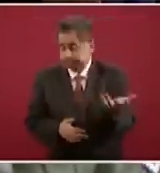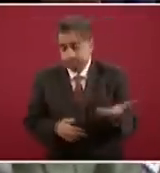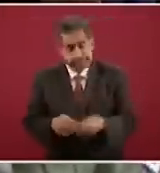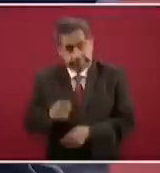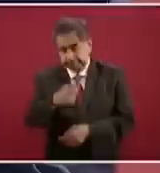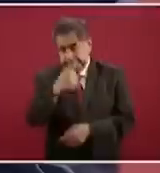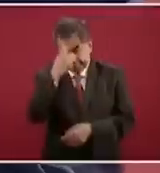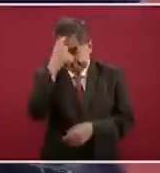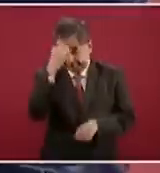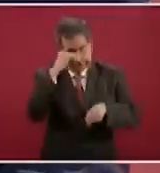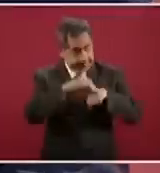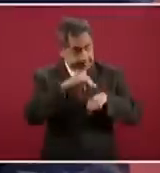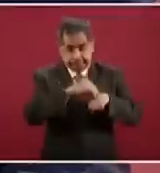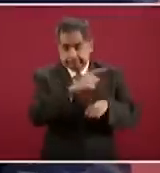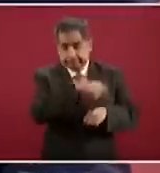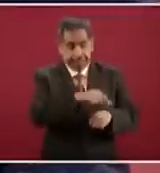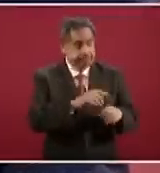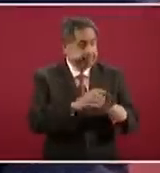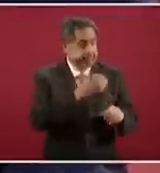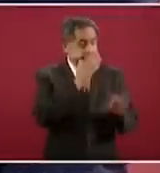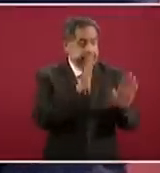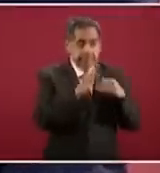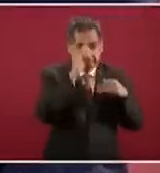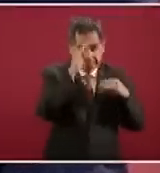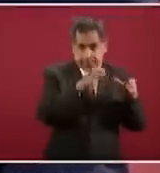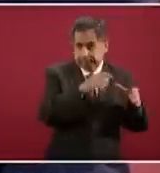conservadores, ¿eh? Así son.